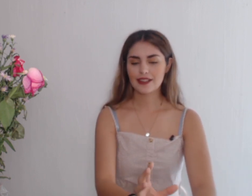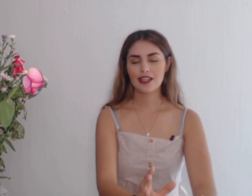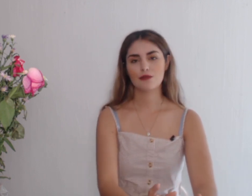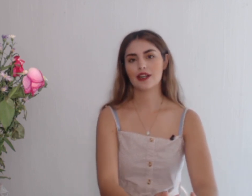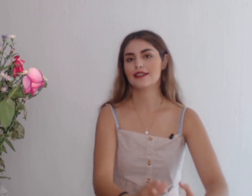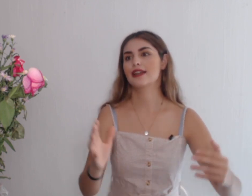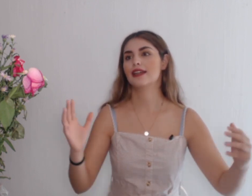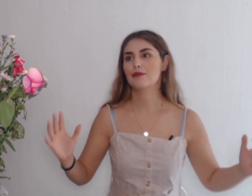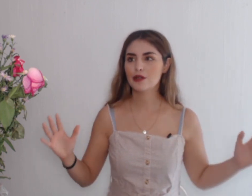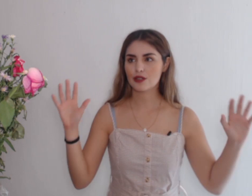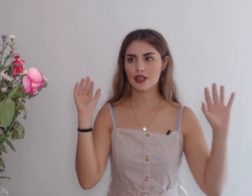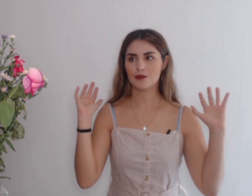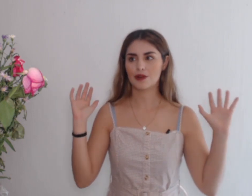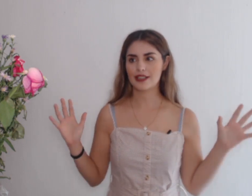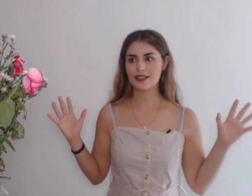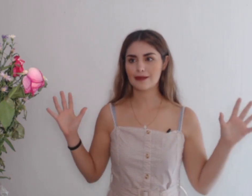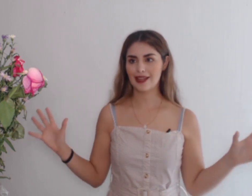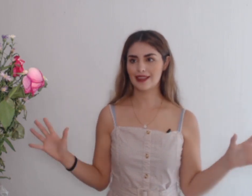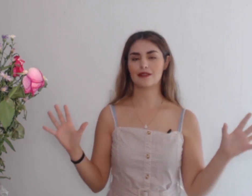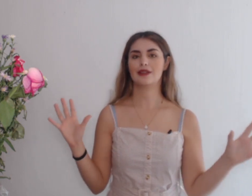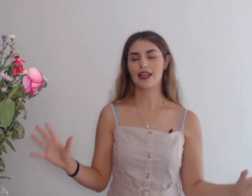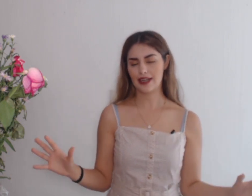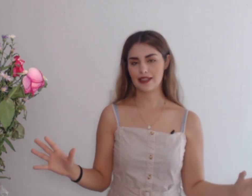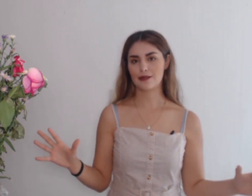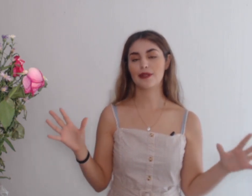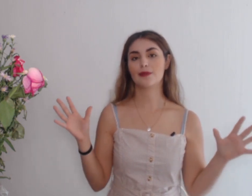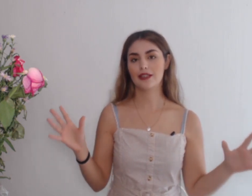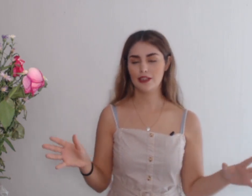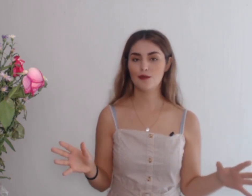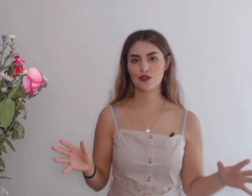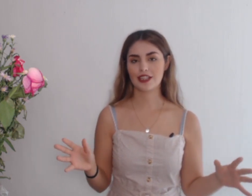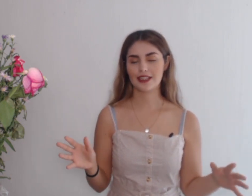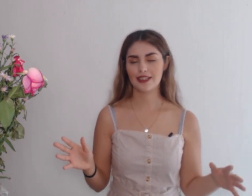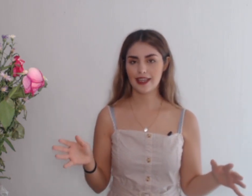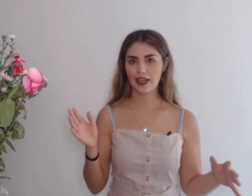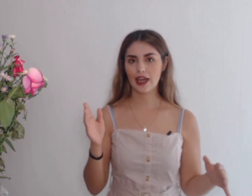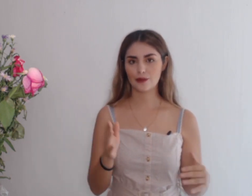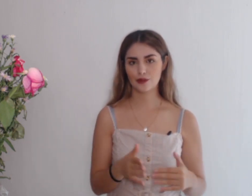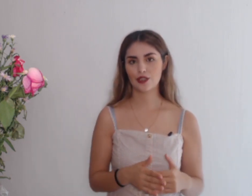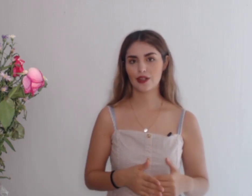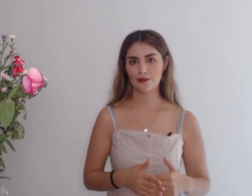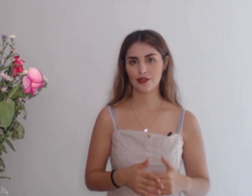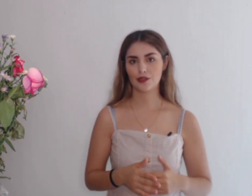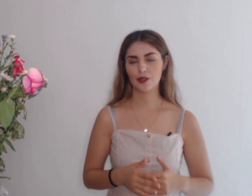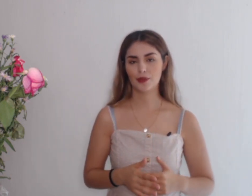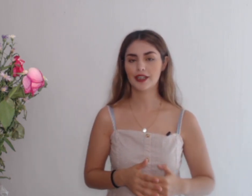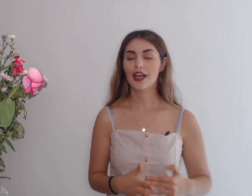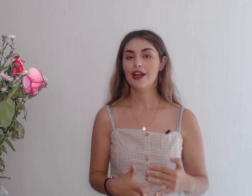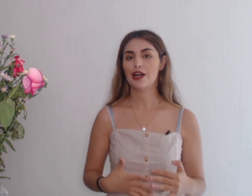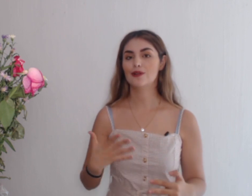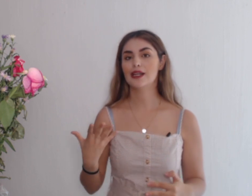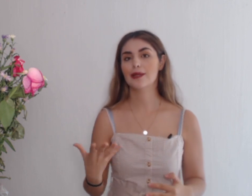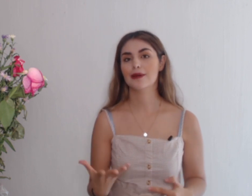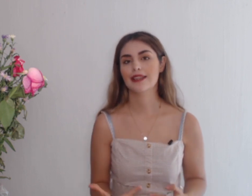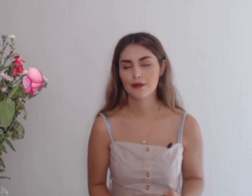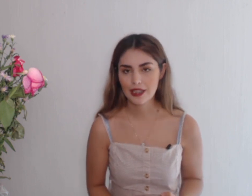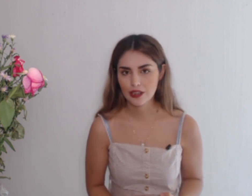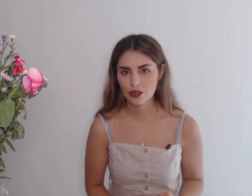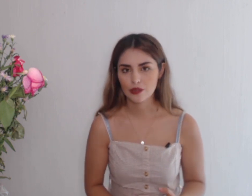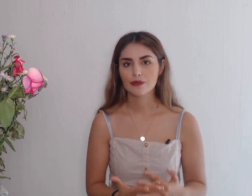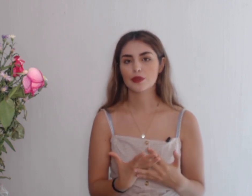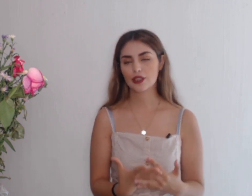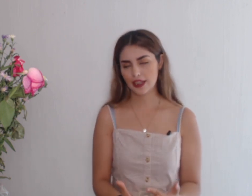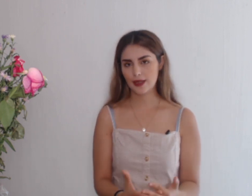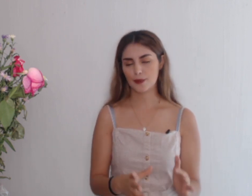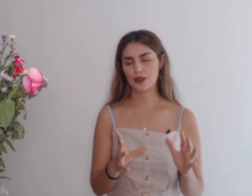eso trata la democracia, de que, amigos, la democracia se va a terminar si permitimos que se llegue a un derrocamiento de poder, a un